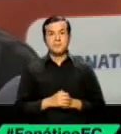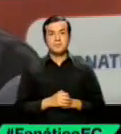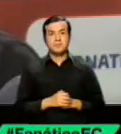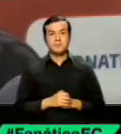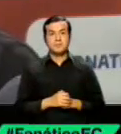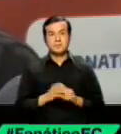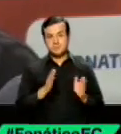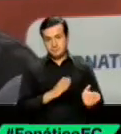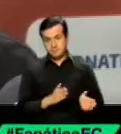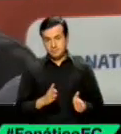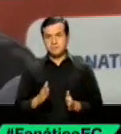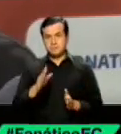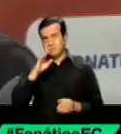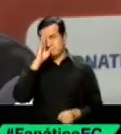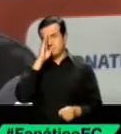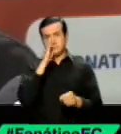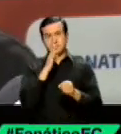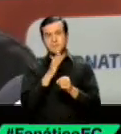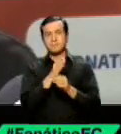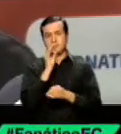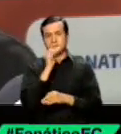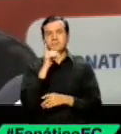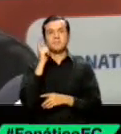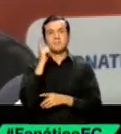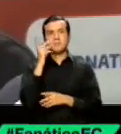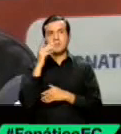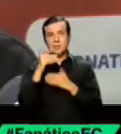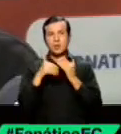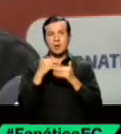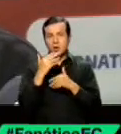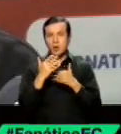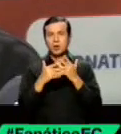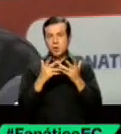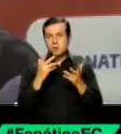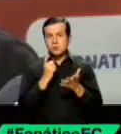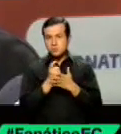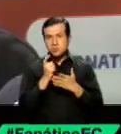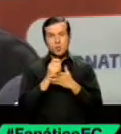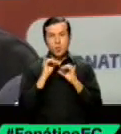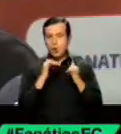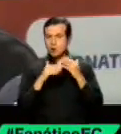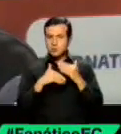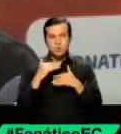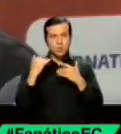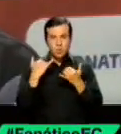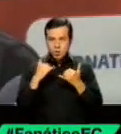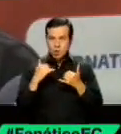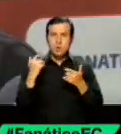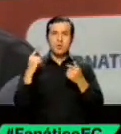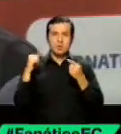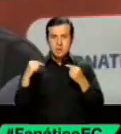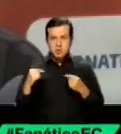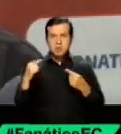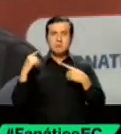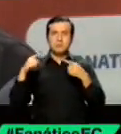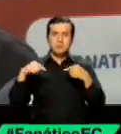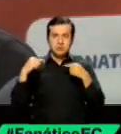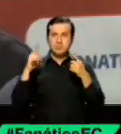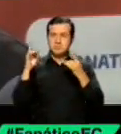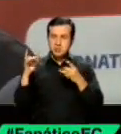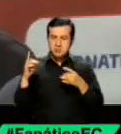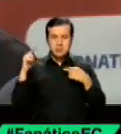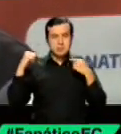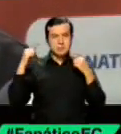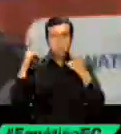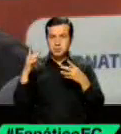lo que teníamos por delante, es decir, había que ir resolviendo partido tras partido y bueno,